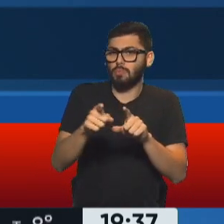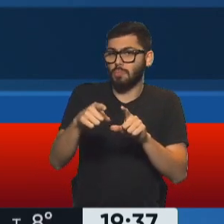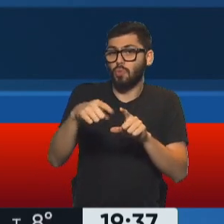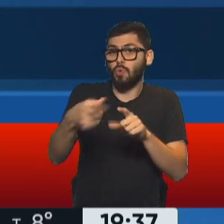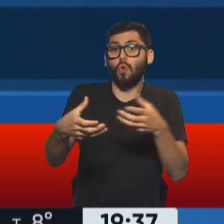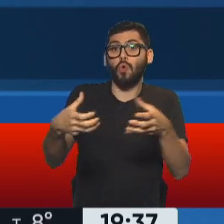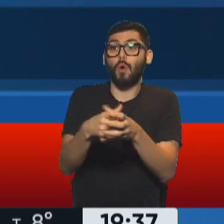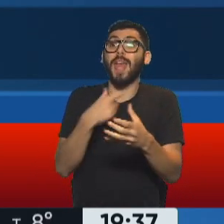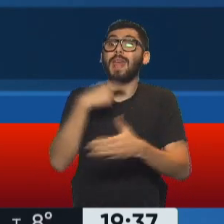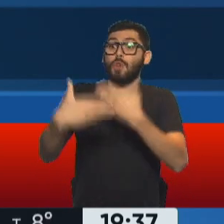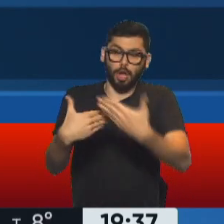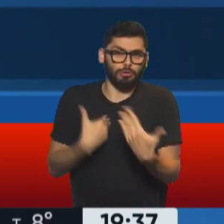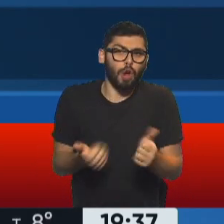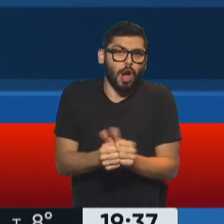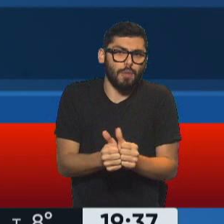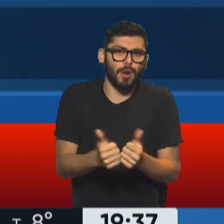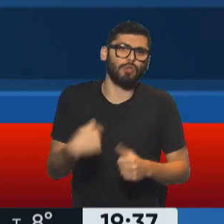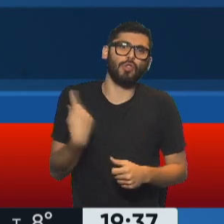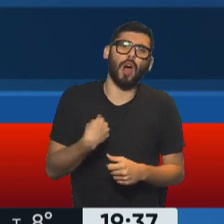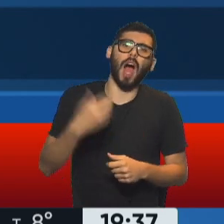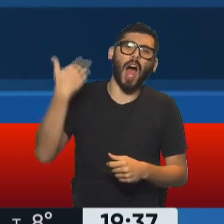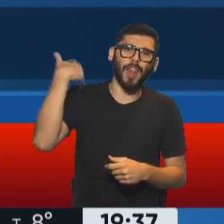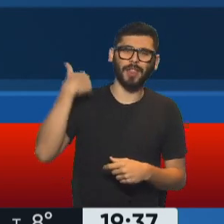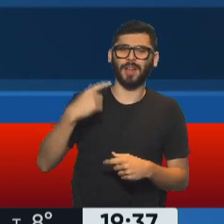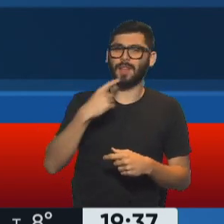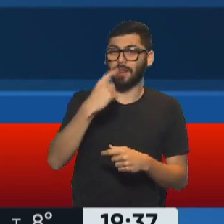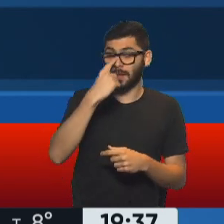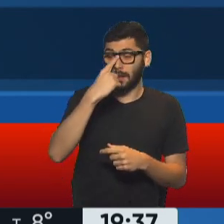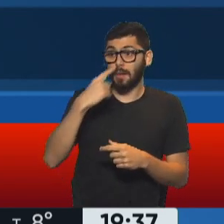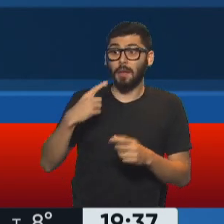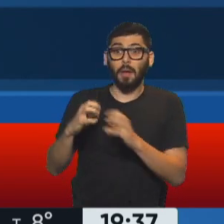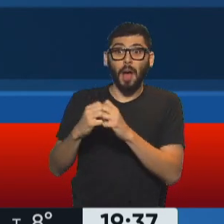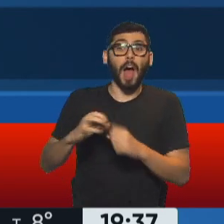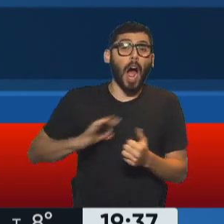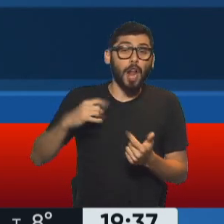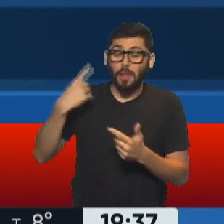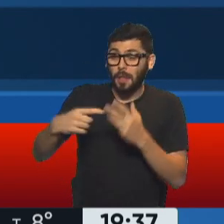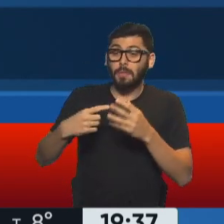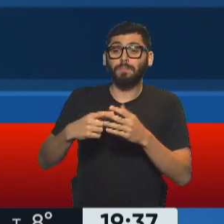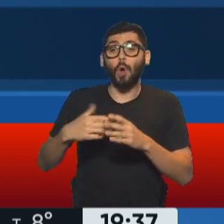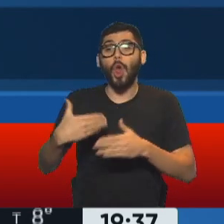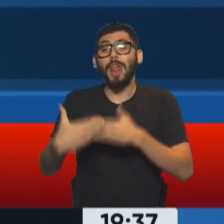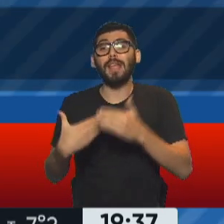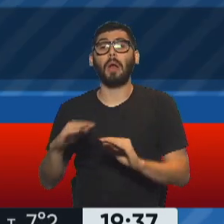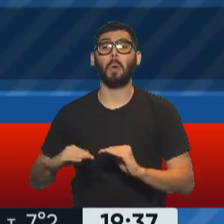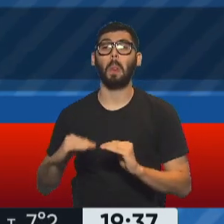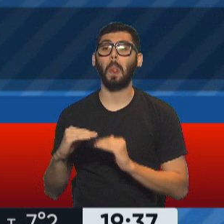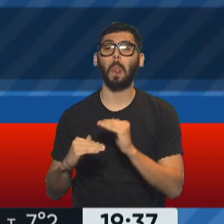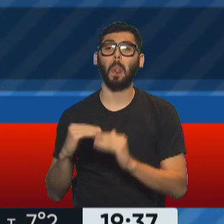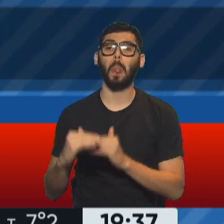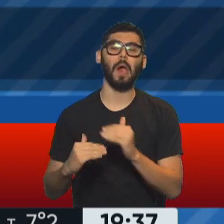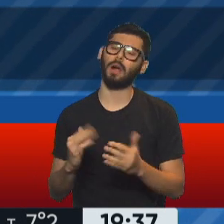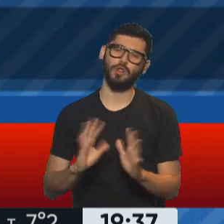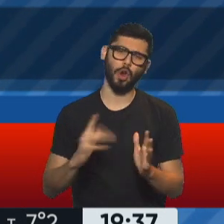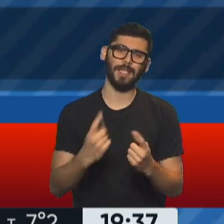que quiere el progreso estamos discutiendo hace década es el subdesarrollo sustentable necesitamos de salir de sus desarrollos rentables y empezar